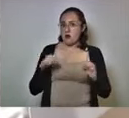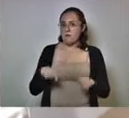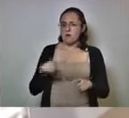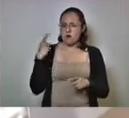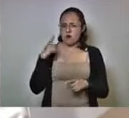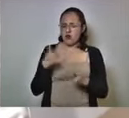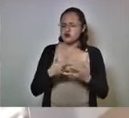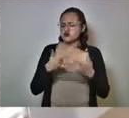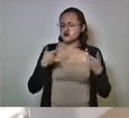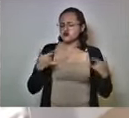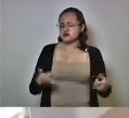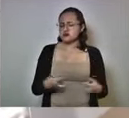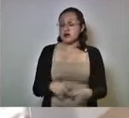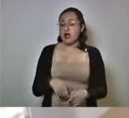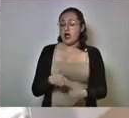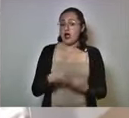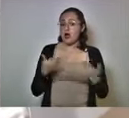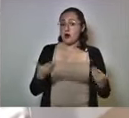Puebla.